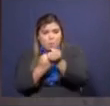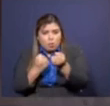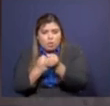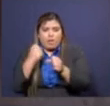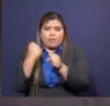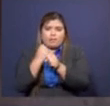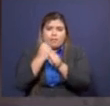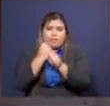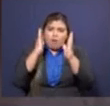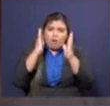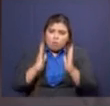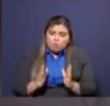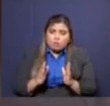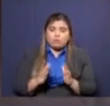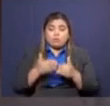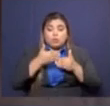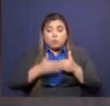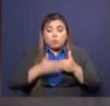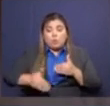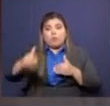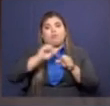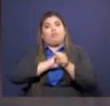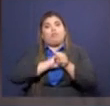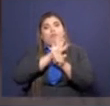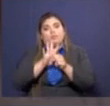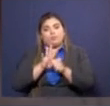las condiciones de trabajo durante la pandemia.